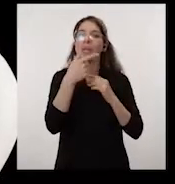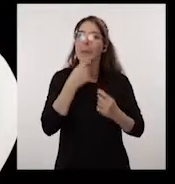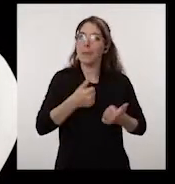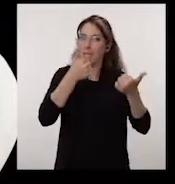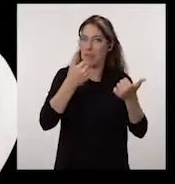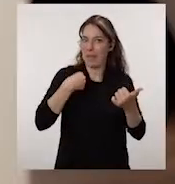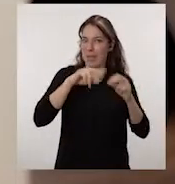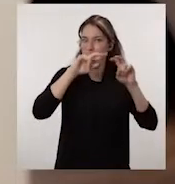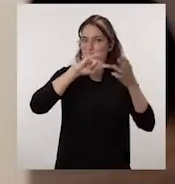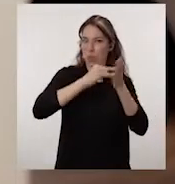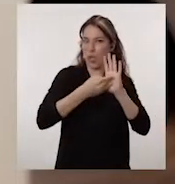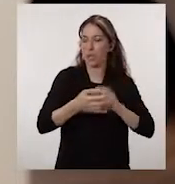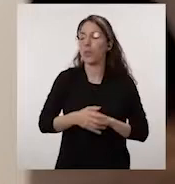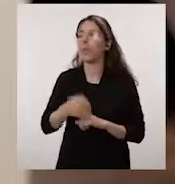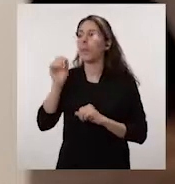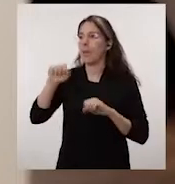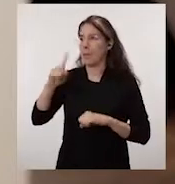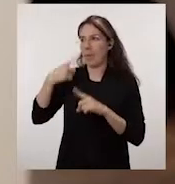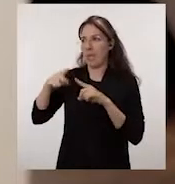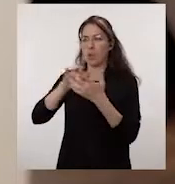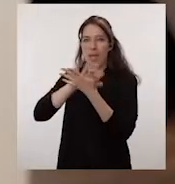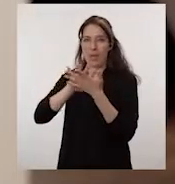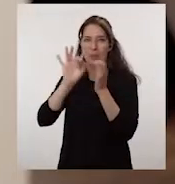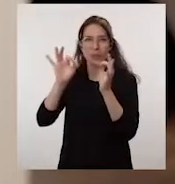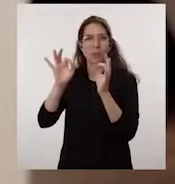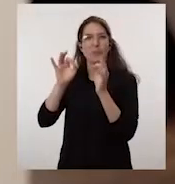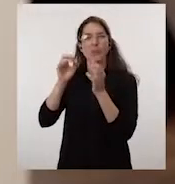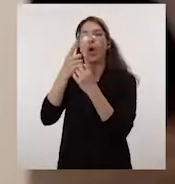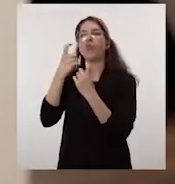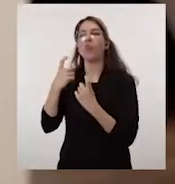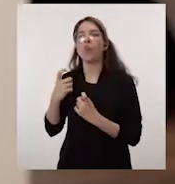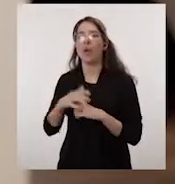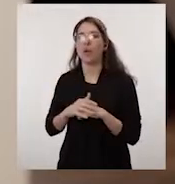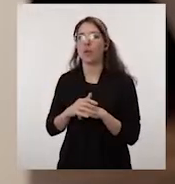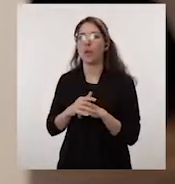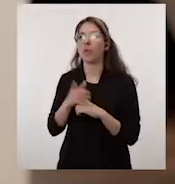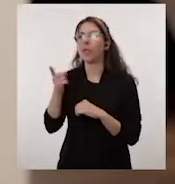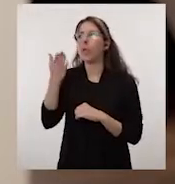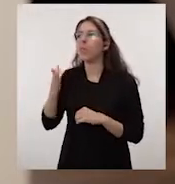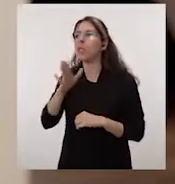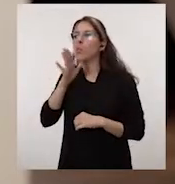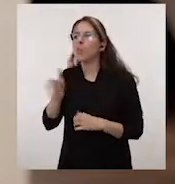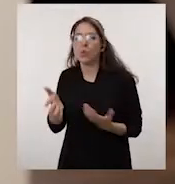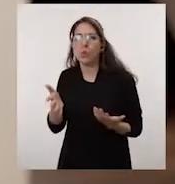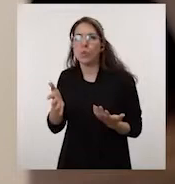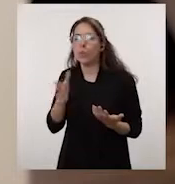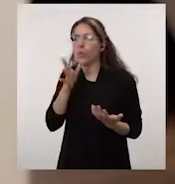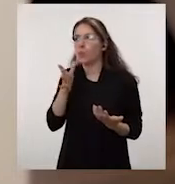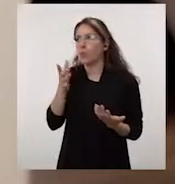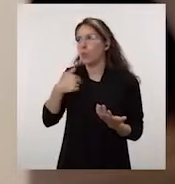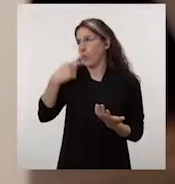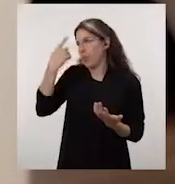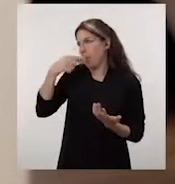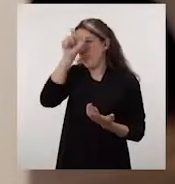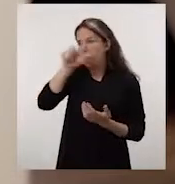vamos a hablar de lo primero que me contaban de ese formulario por qué es importante porque sé que puede ser algo que a lo mejor a los investigadores y en